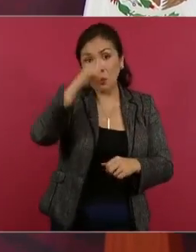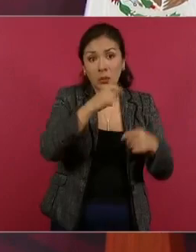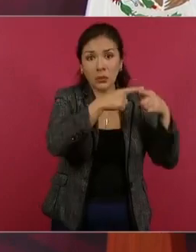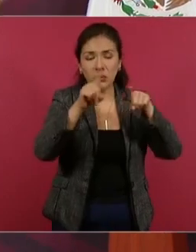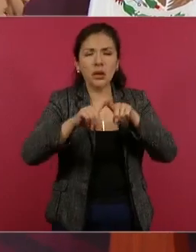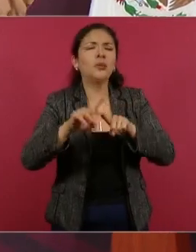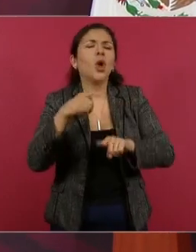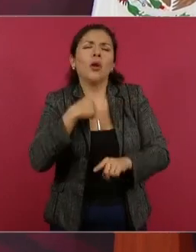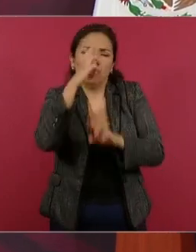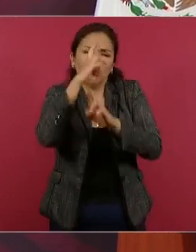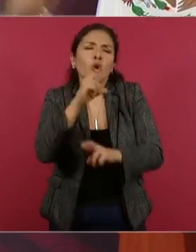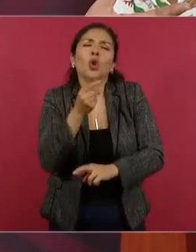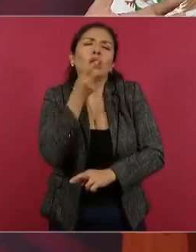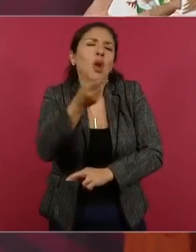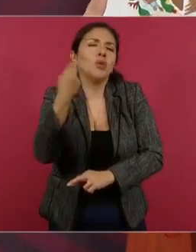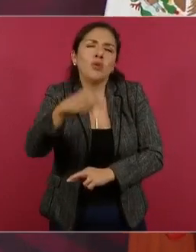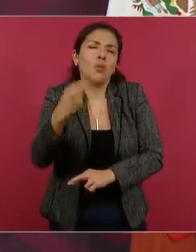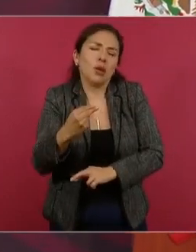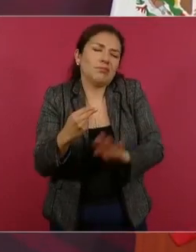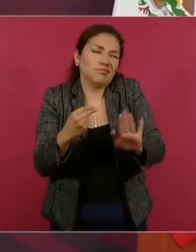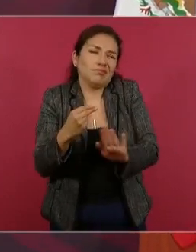Por respeto no lo voy a decir, porque es